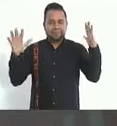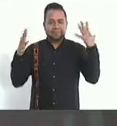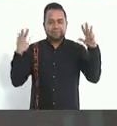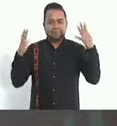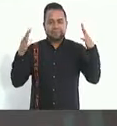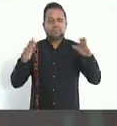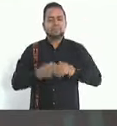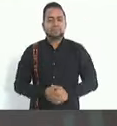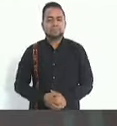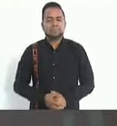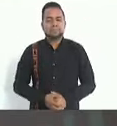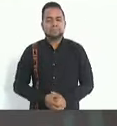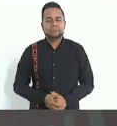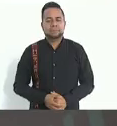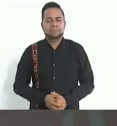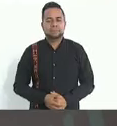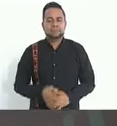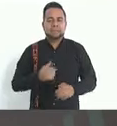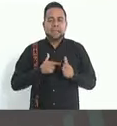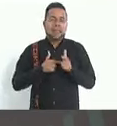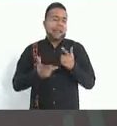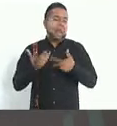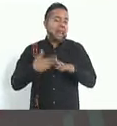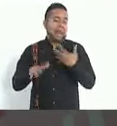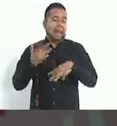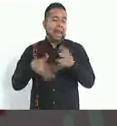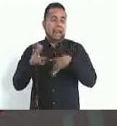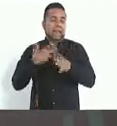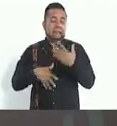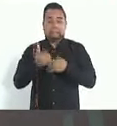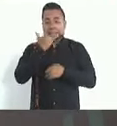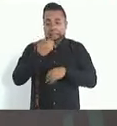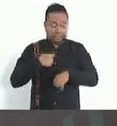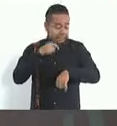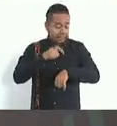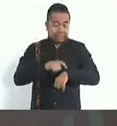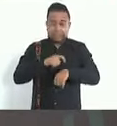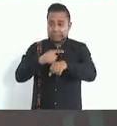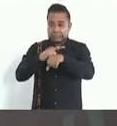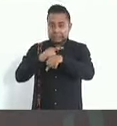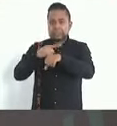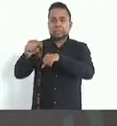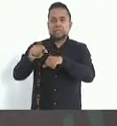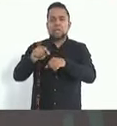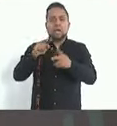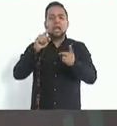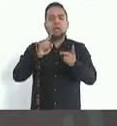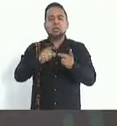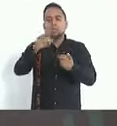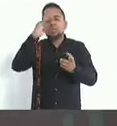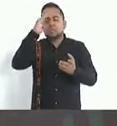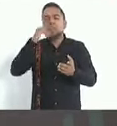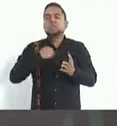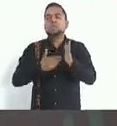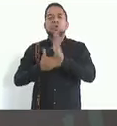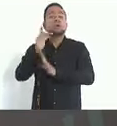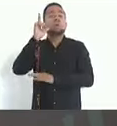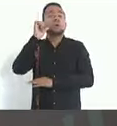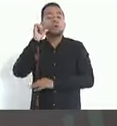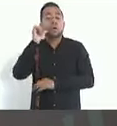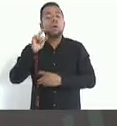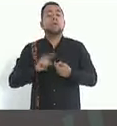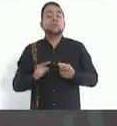Ya no voy a seguir hablando porque nos tenemos que ir. ¿A dónde creen que voy mañana?